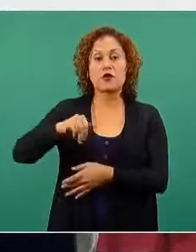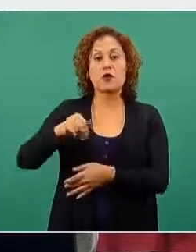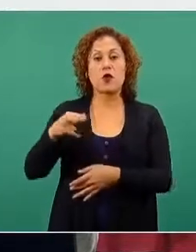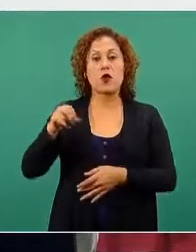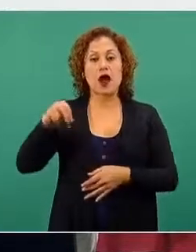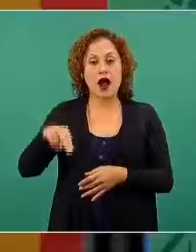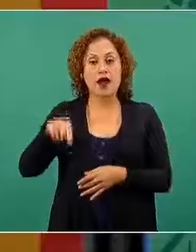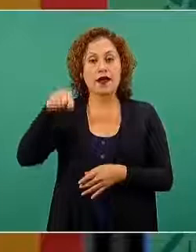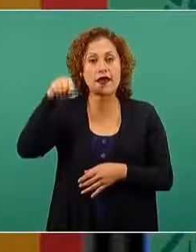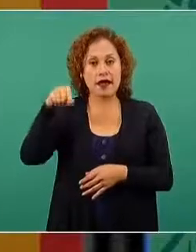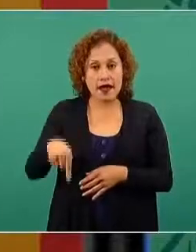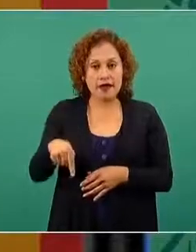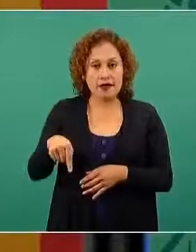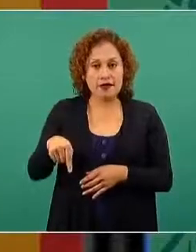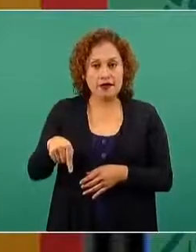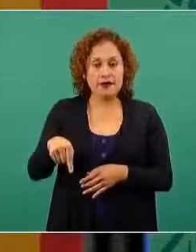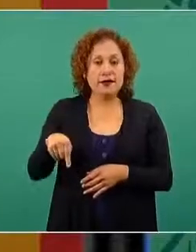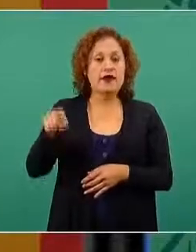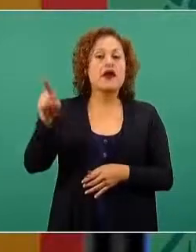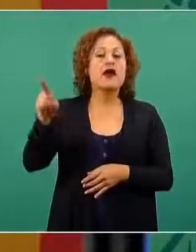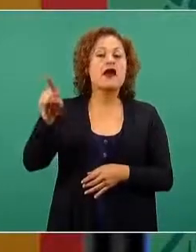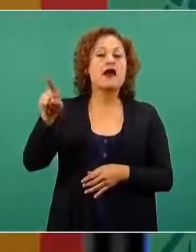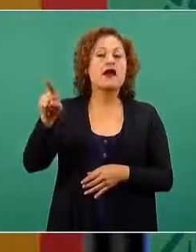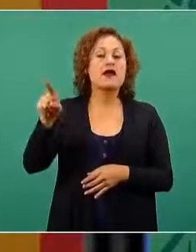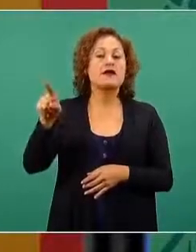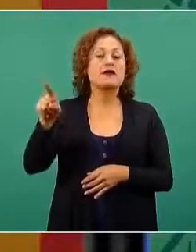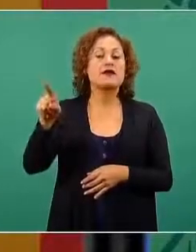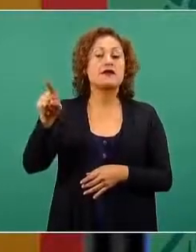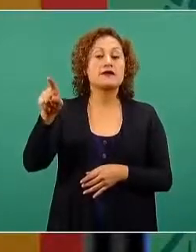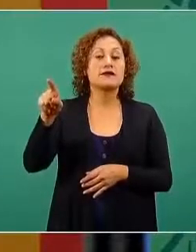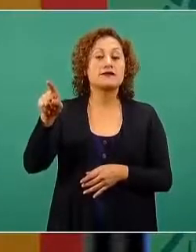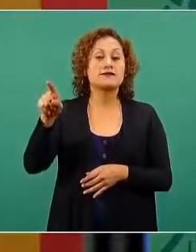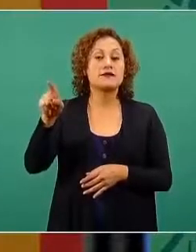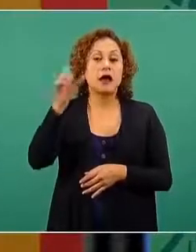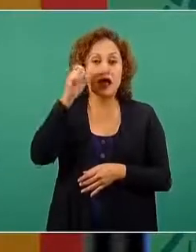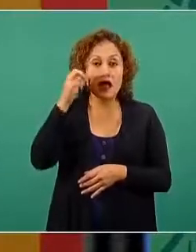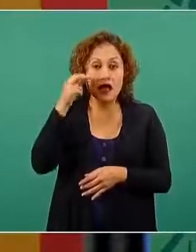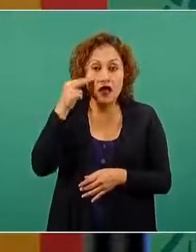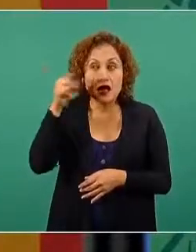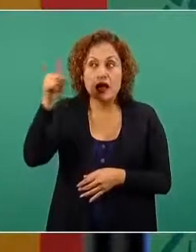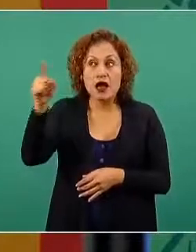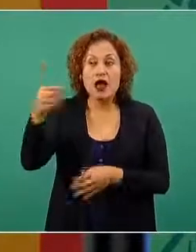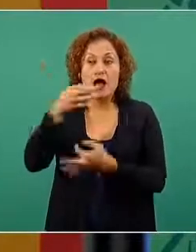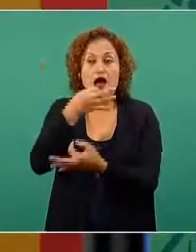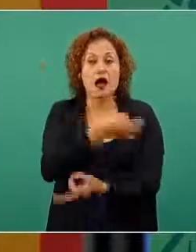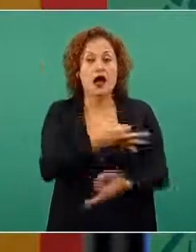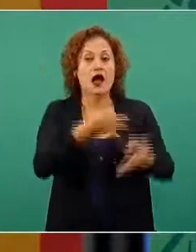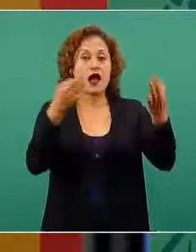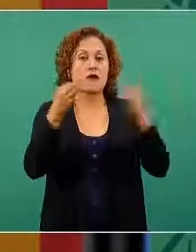internacional nos informa que hay un virus nuevo en la República de